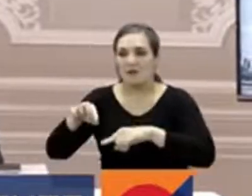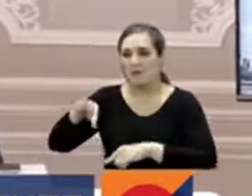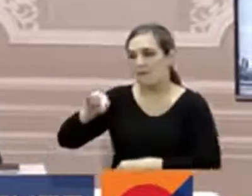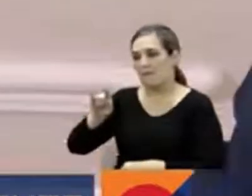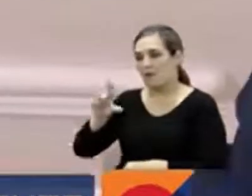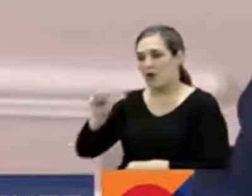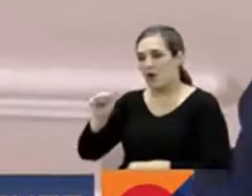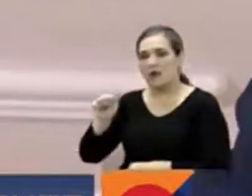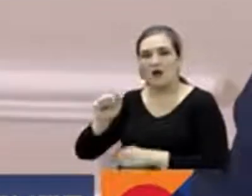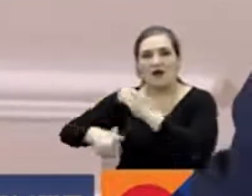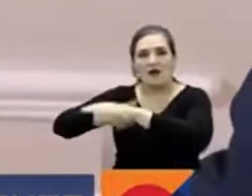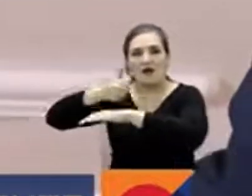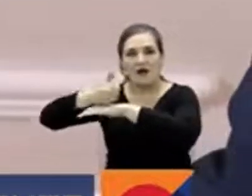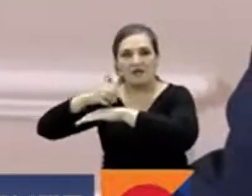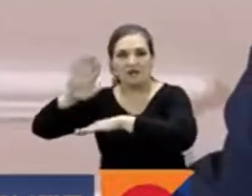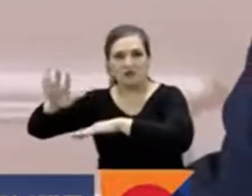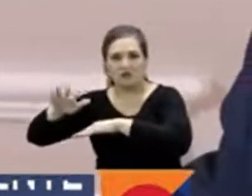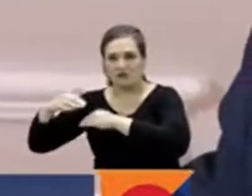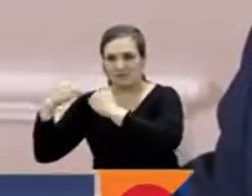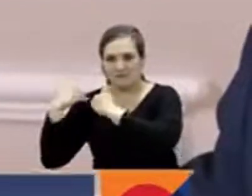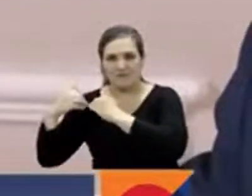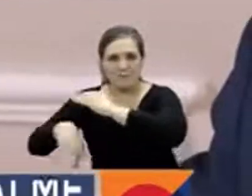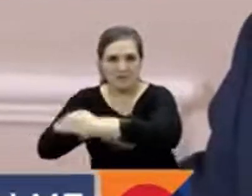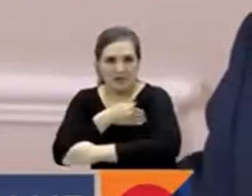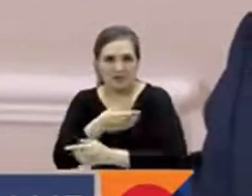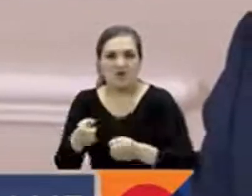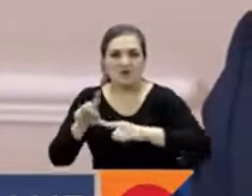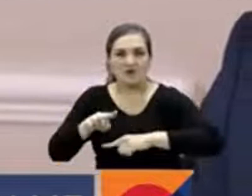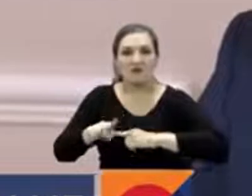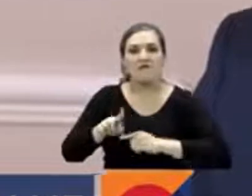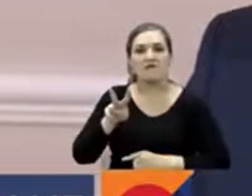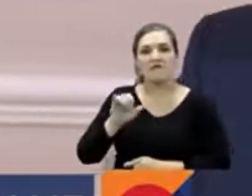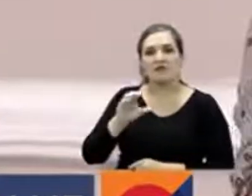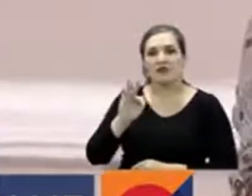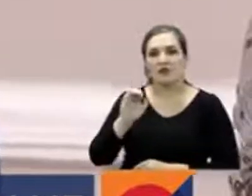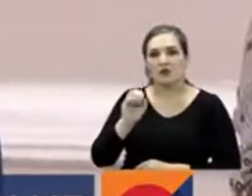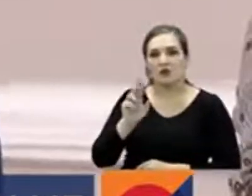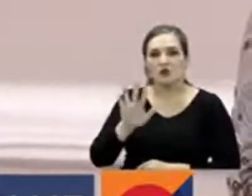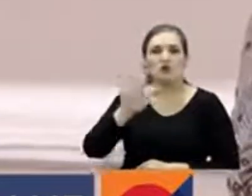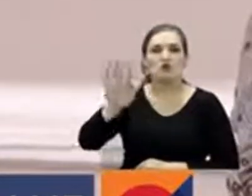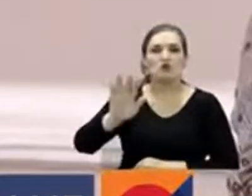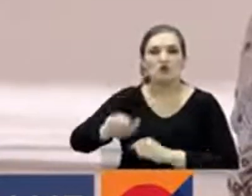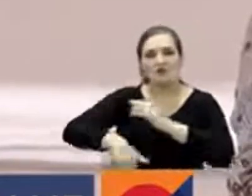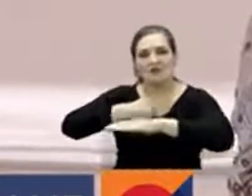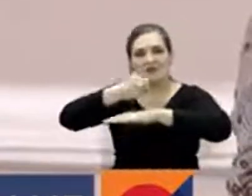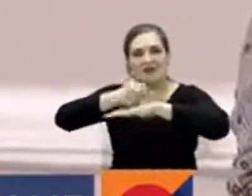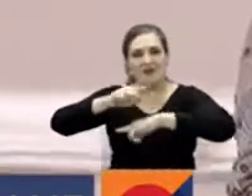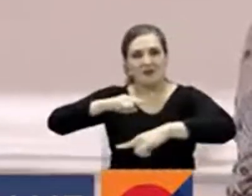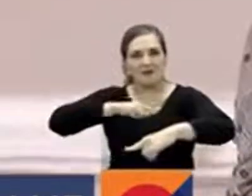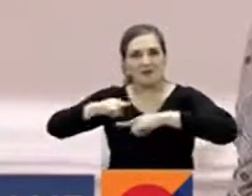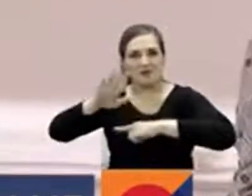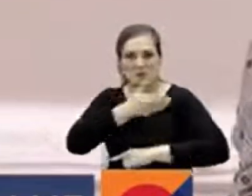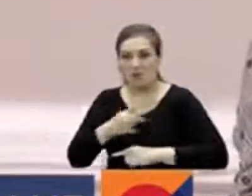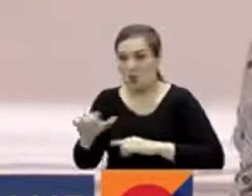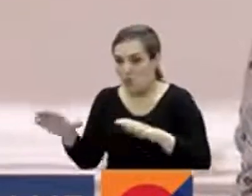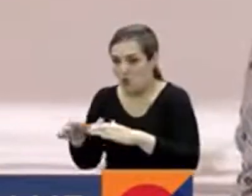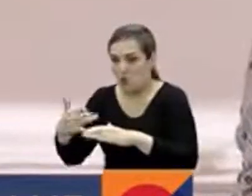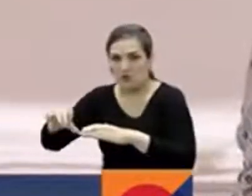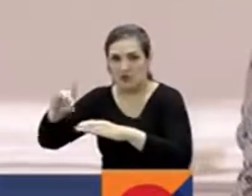de gabinete, y Víctor Muñoz, director del Departamento Administrativo de la Presidencia. La transición sea lo más eficaz, lo